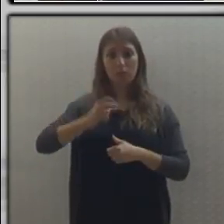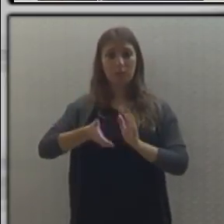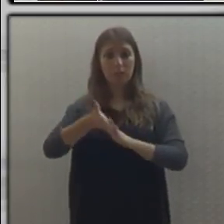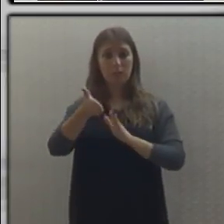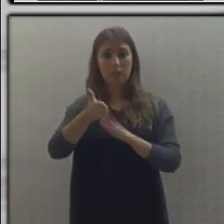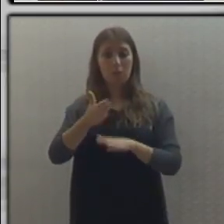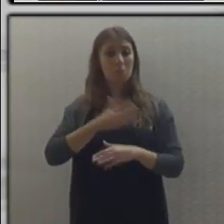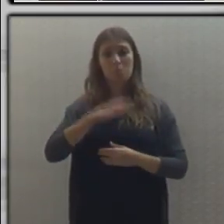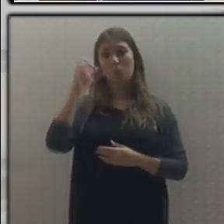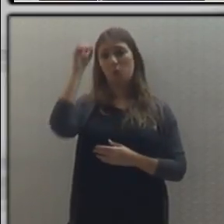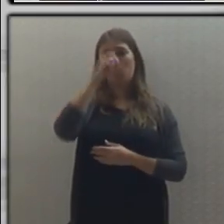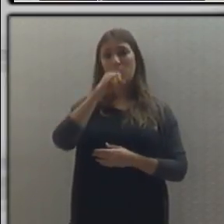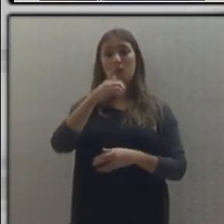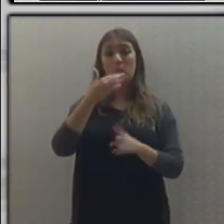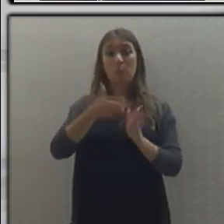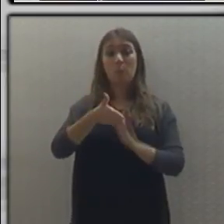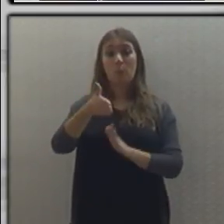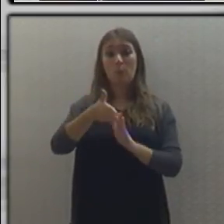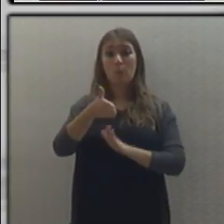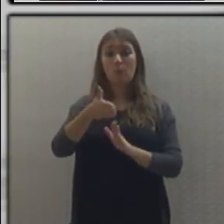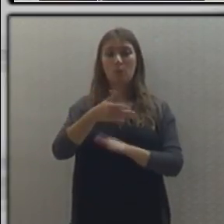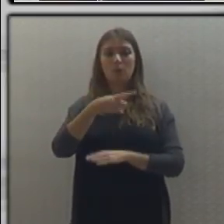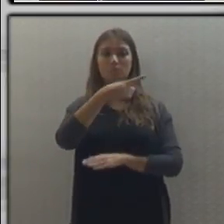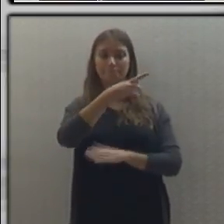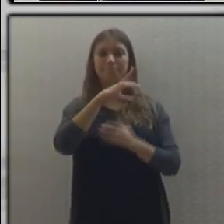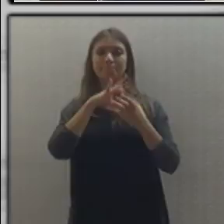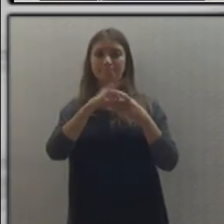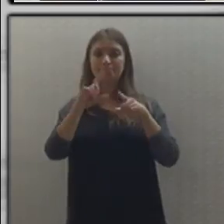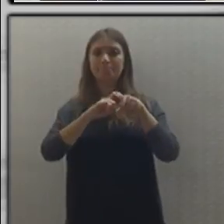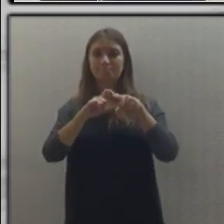en mi opinión, las tendencias deberían ir por aquí, ¿no?